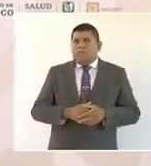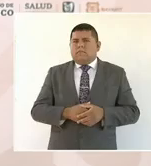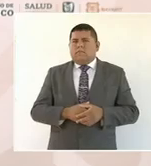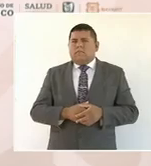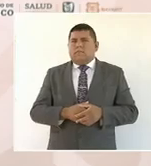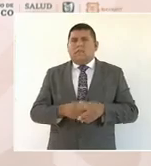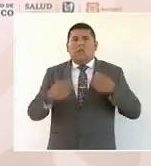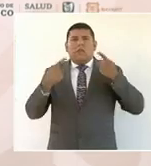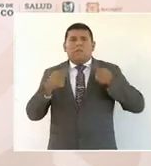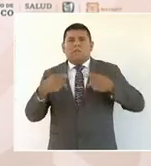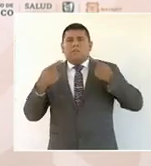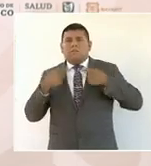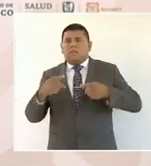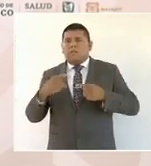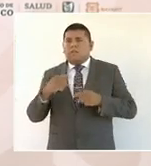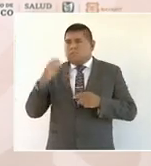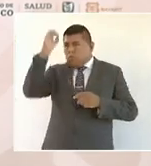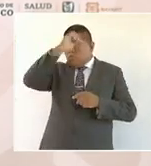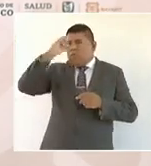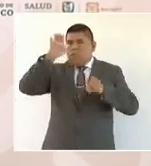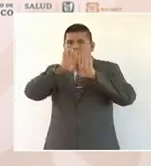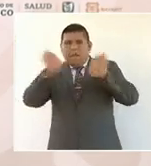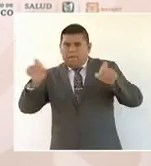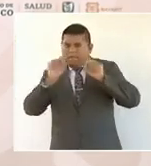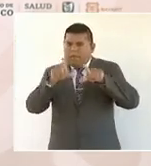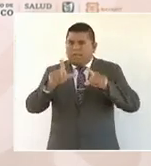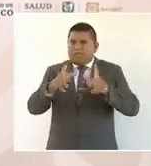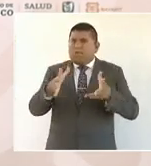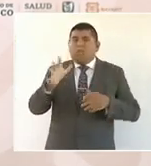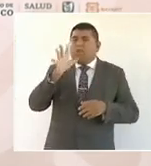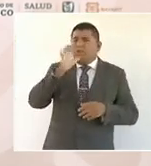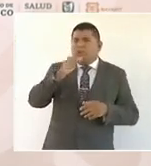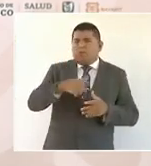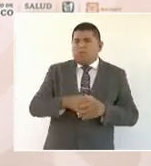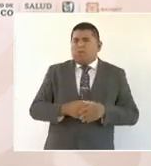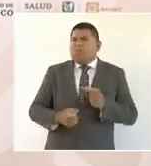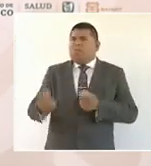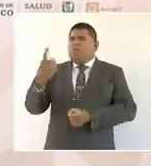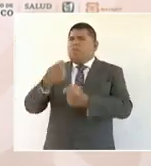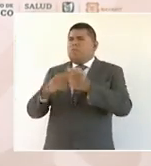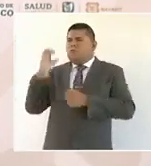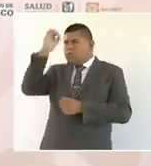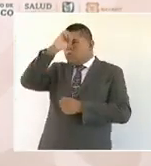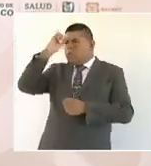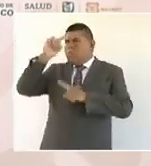el derecho a disentir. No podemos